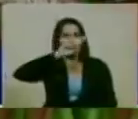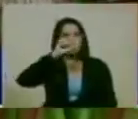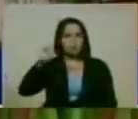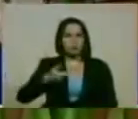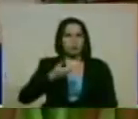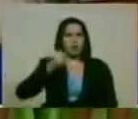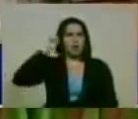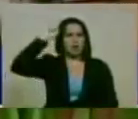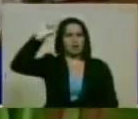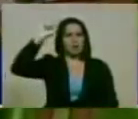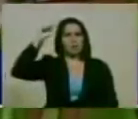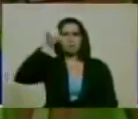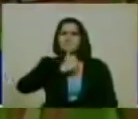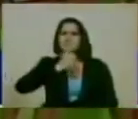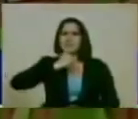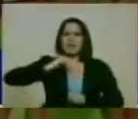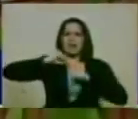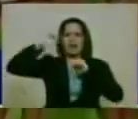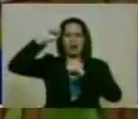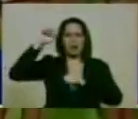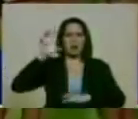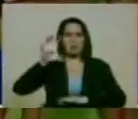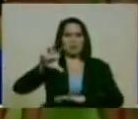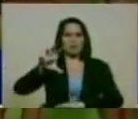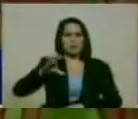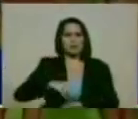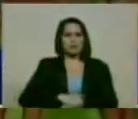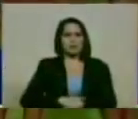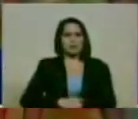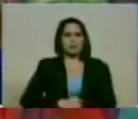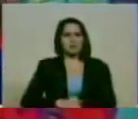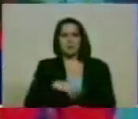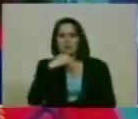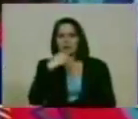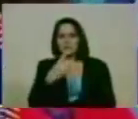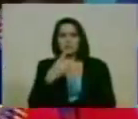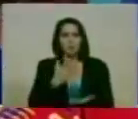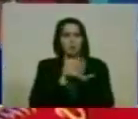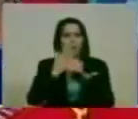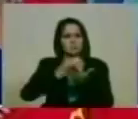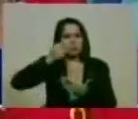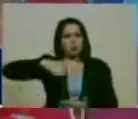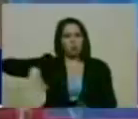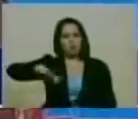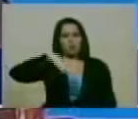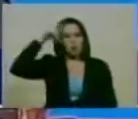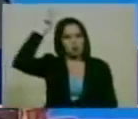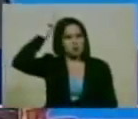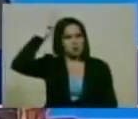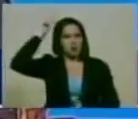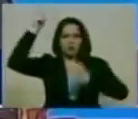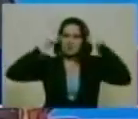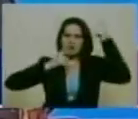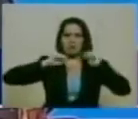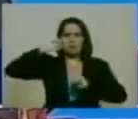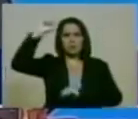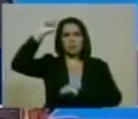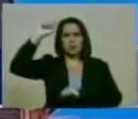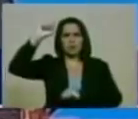la resistencia y la victoria de la patria! ¡Viva! Y decimos con los pueblos indígenas, ¡Chávez vive!